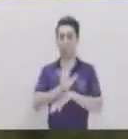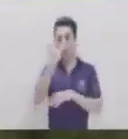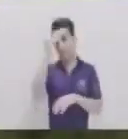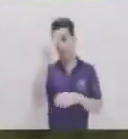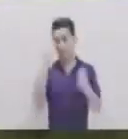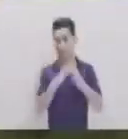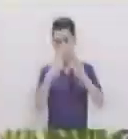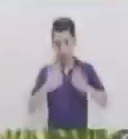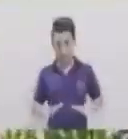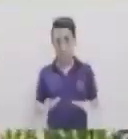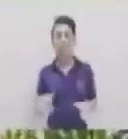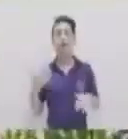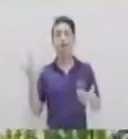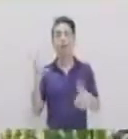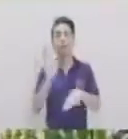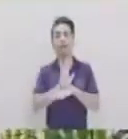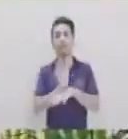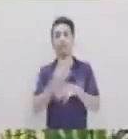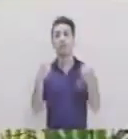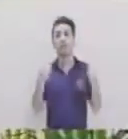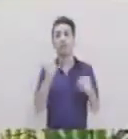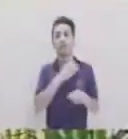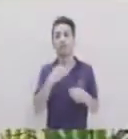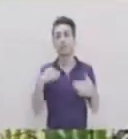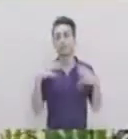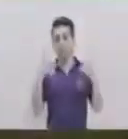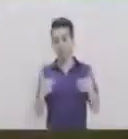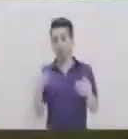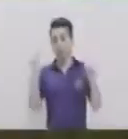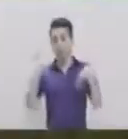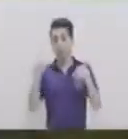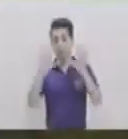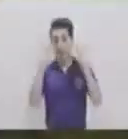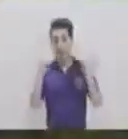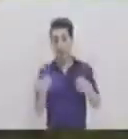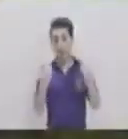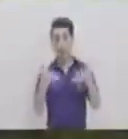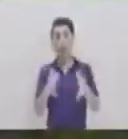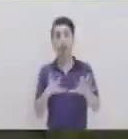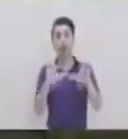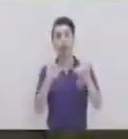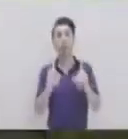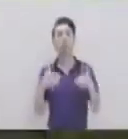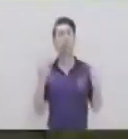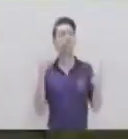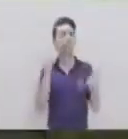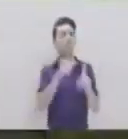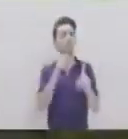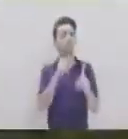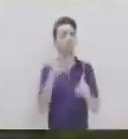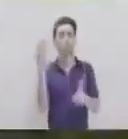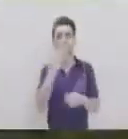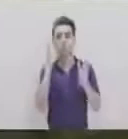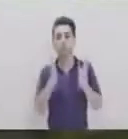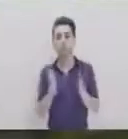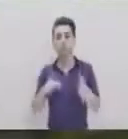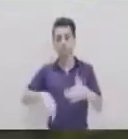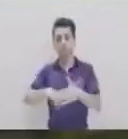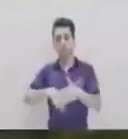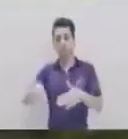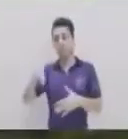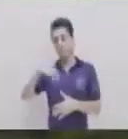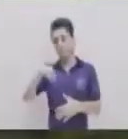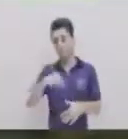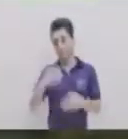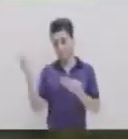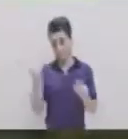programa Aprende en Casa, un programa diseñado por el Ministerio de Educación. Esta modalidad de entrega educativa está orientada a los estudiantes de